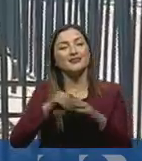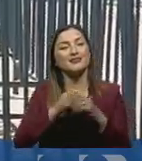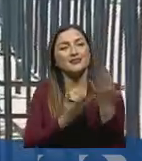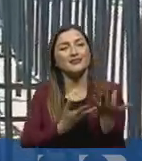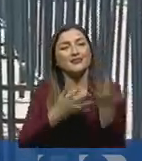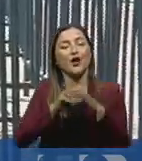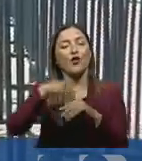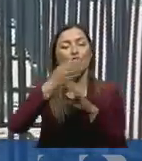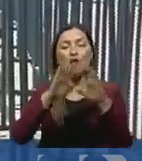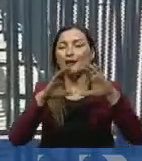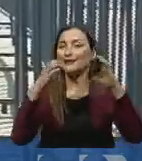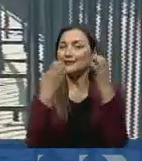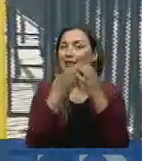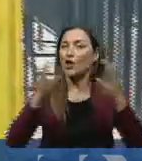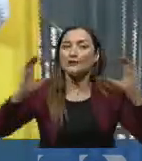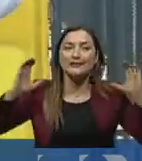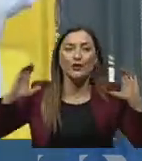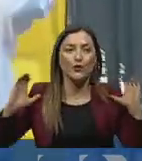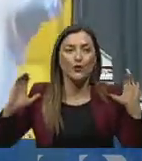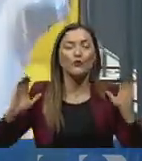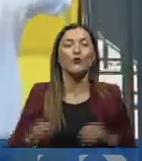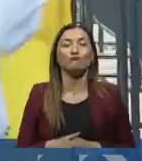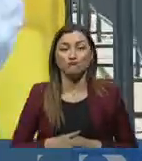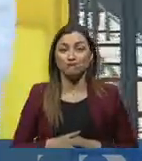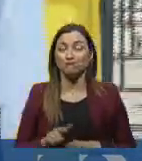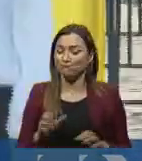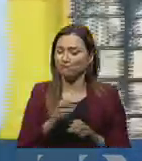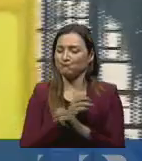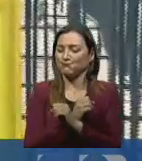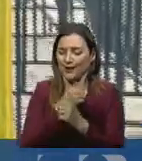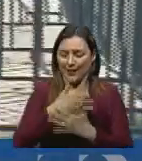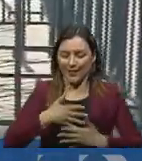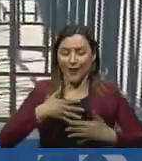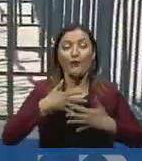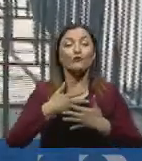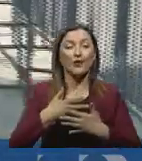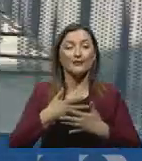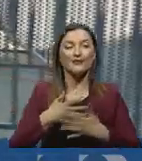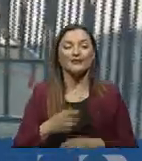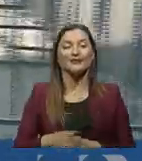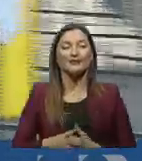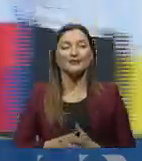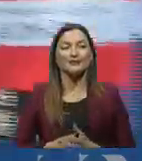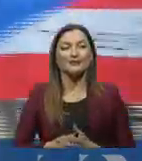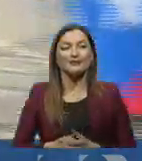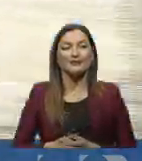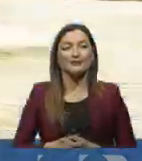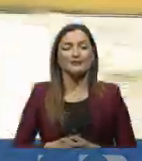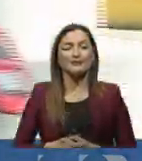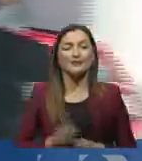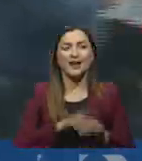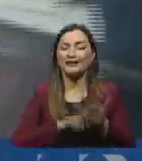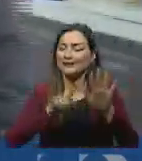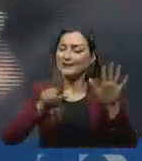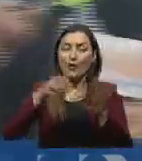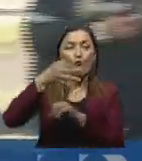exteriores del estadio olímpico atahualpa para esta noche poder disfrutar de Daddy Yankee además a las 6